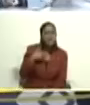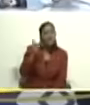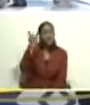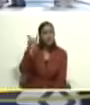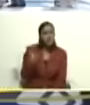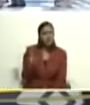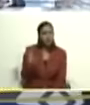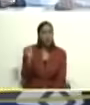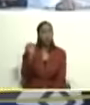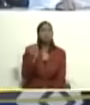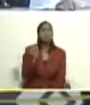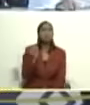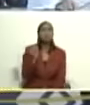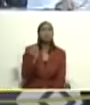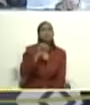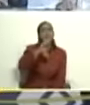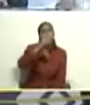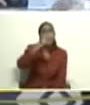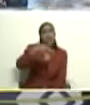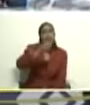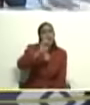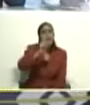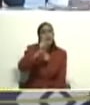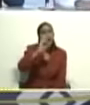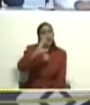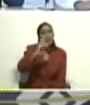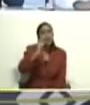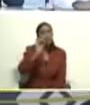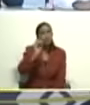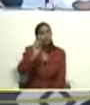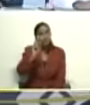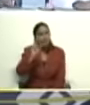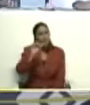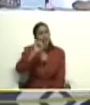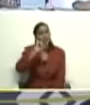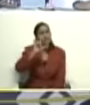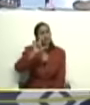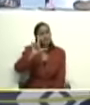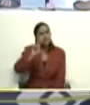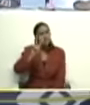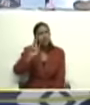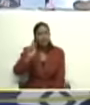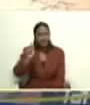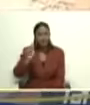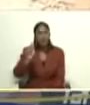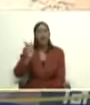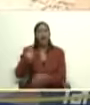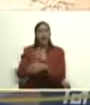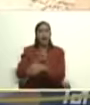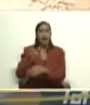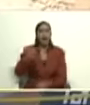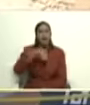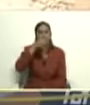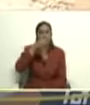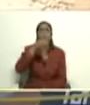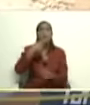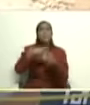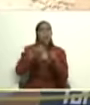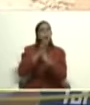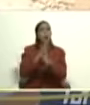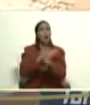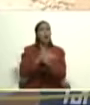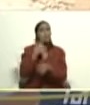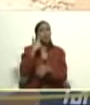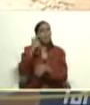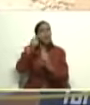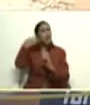Héctor Silva, nos dé unas palabras, pero antes, Héctor, con tu permiso, adelante. Vamos a ver un videíto que prepararon para